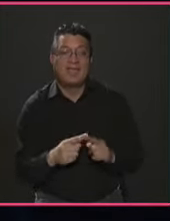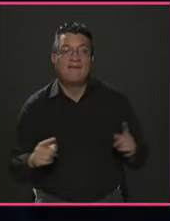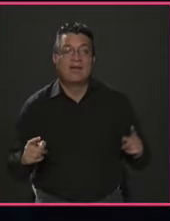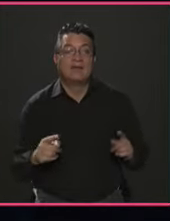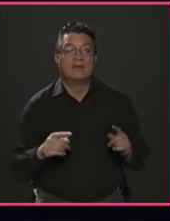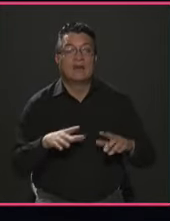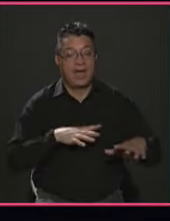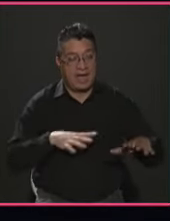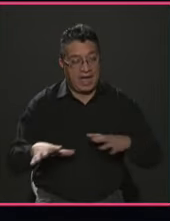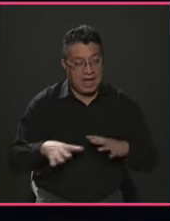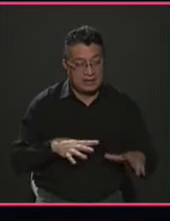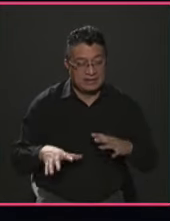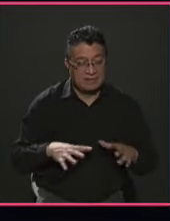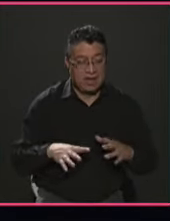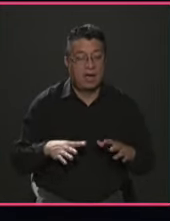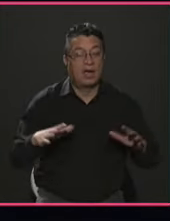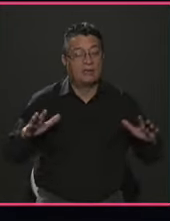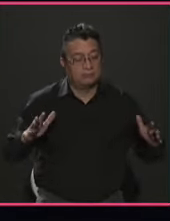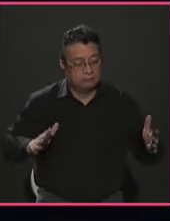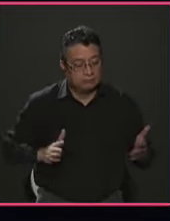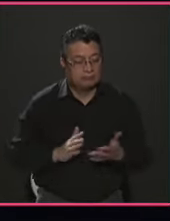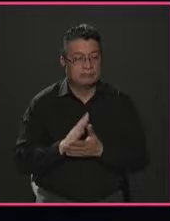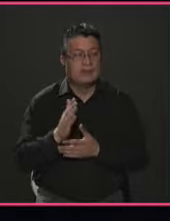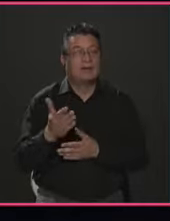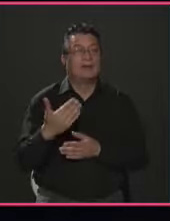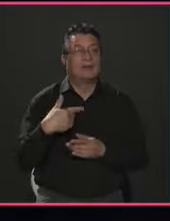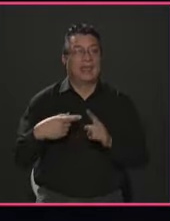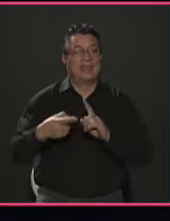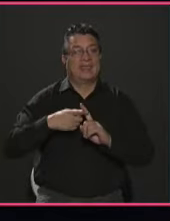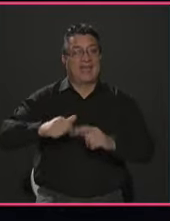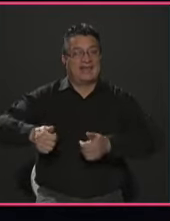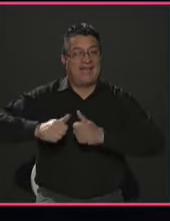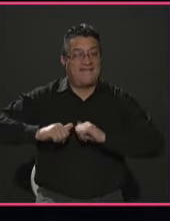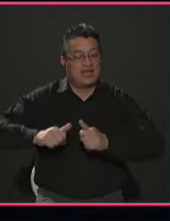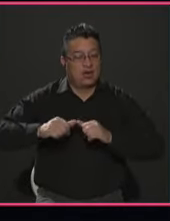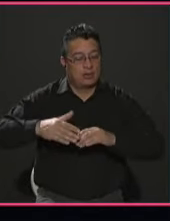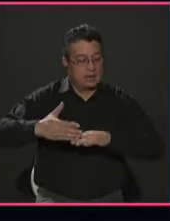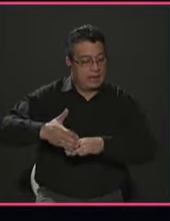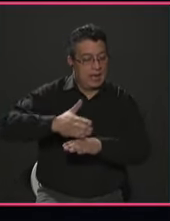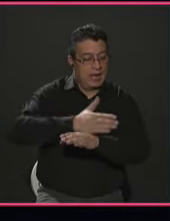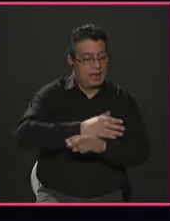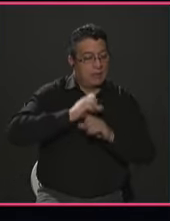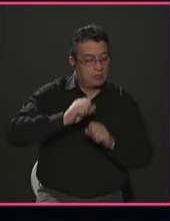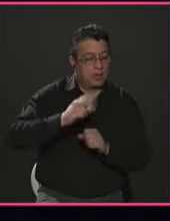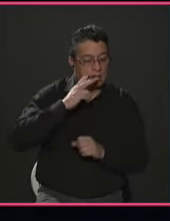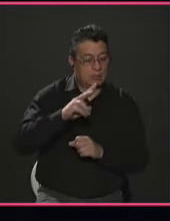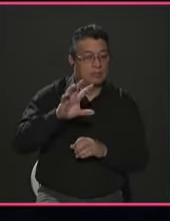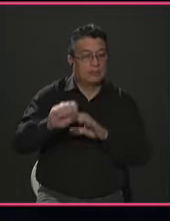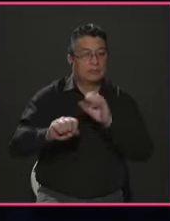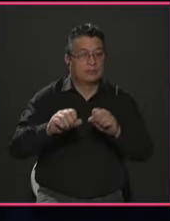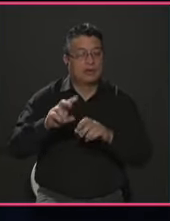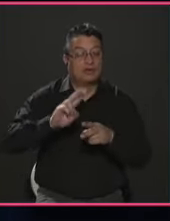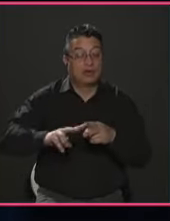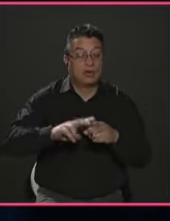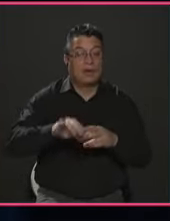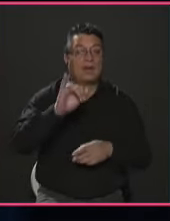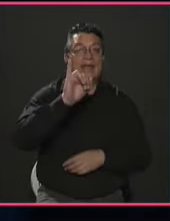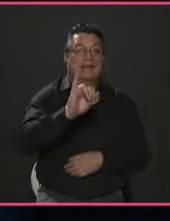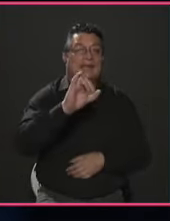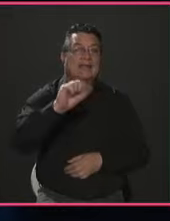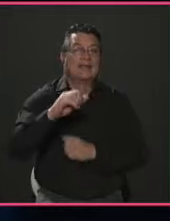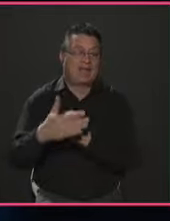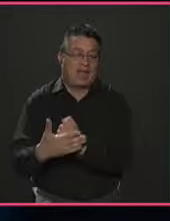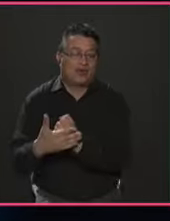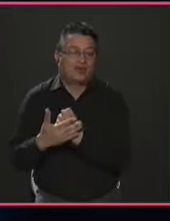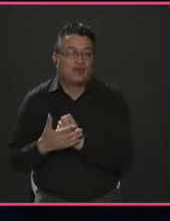forma activa anticipando aquellos desafíos que sí podemos resolver con Inteligencia artificial